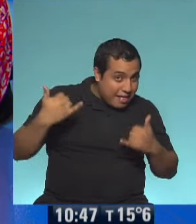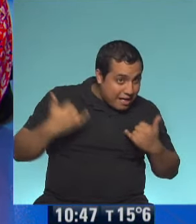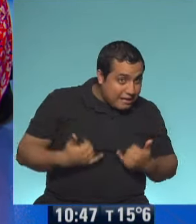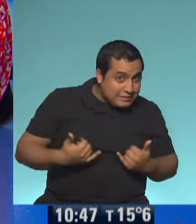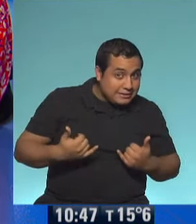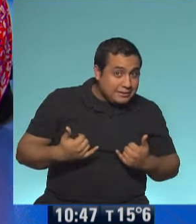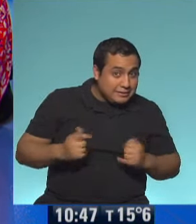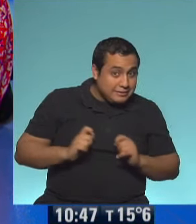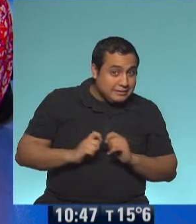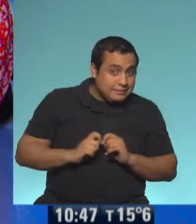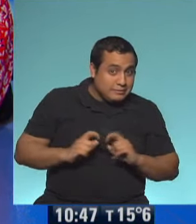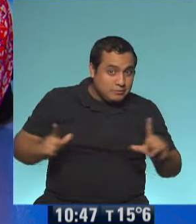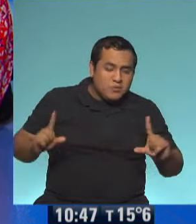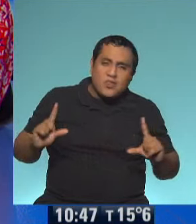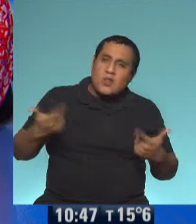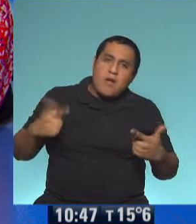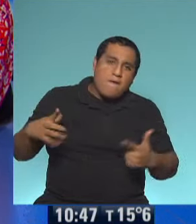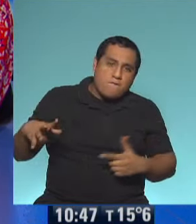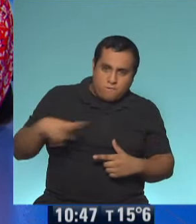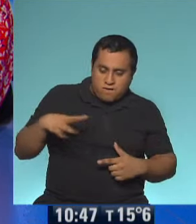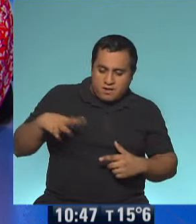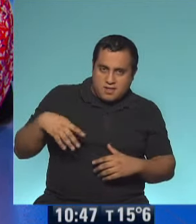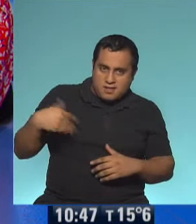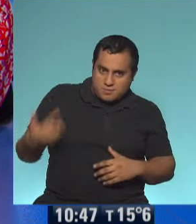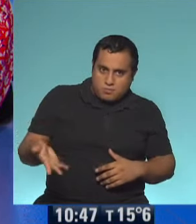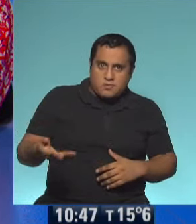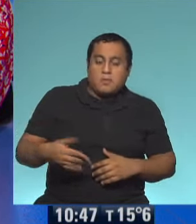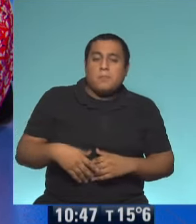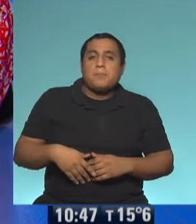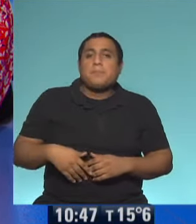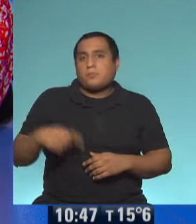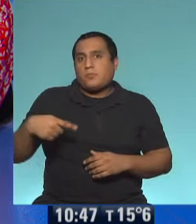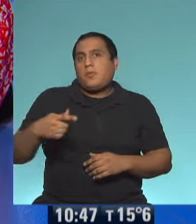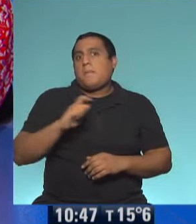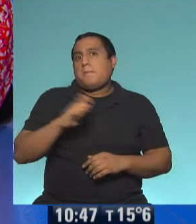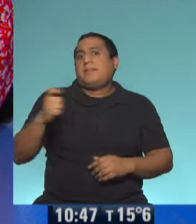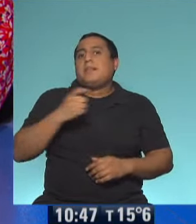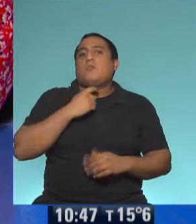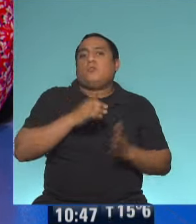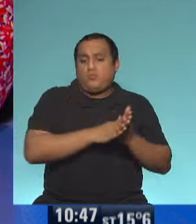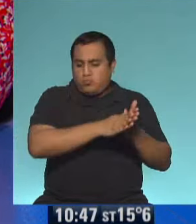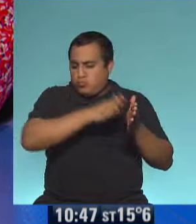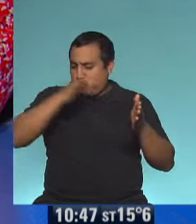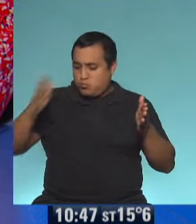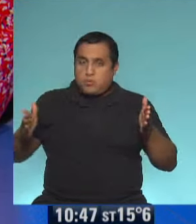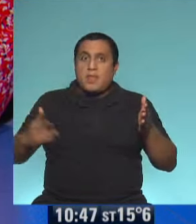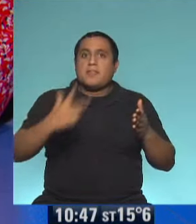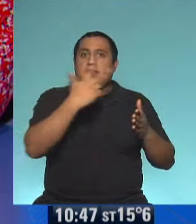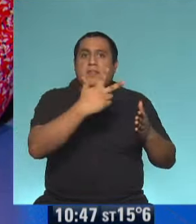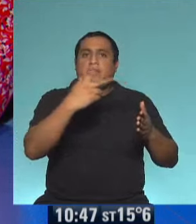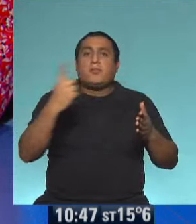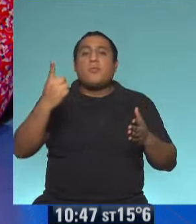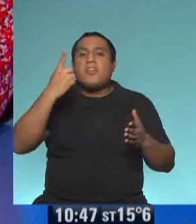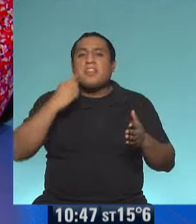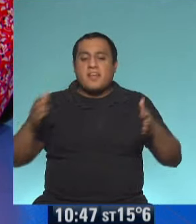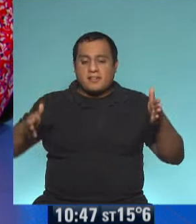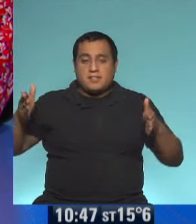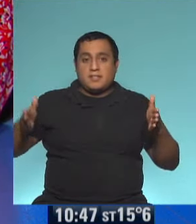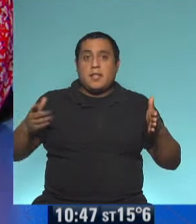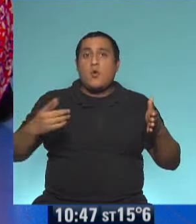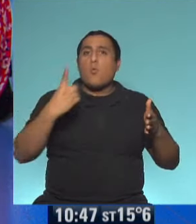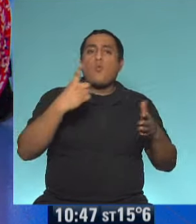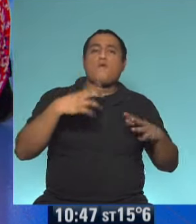agosto por ahí? No, todavía no lo tenemos. Pero el calendario de agosto, un mes largo. Tiene 31 días. Y tenemos 31. Un feriado,